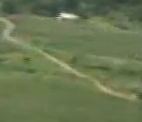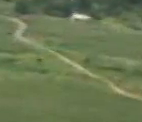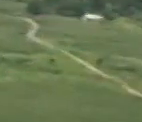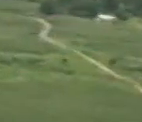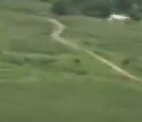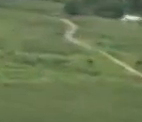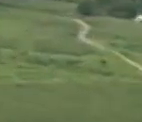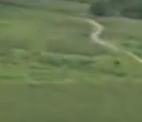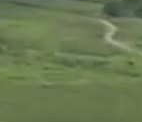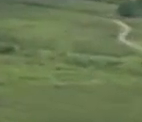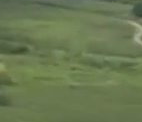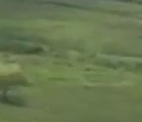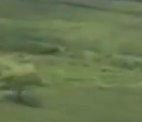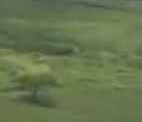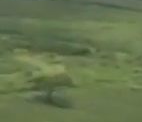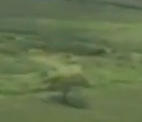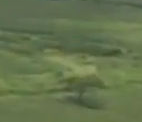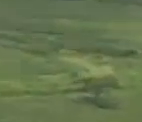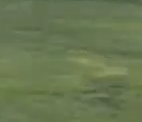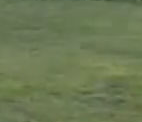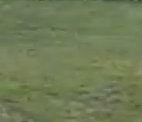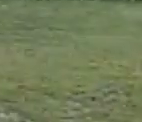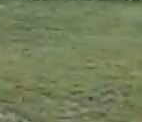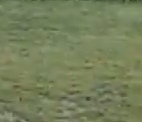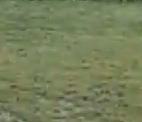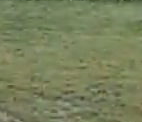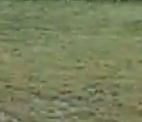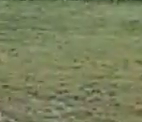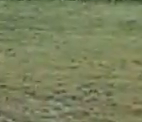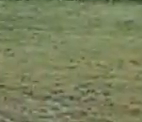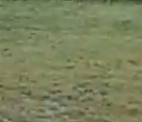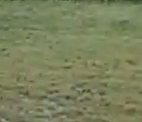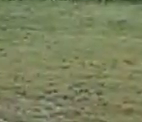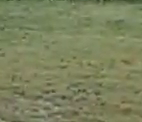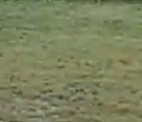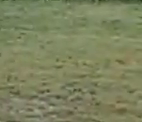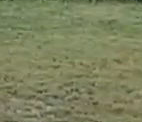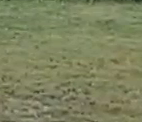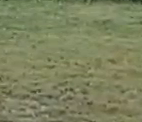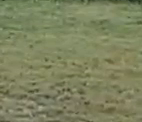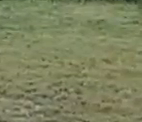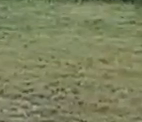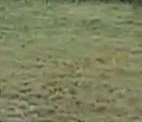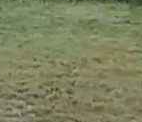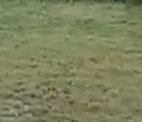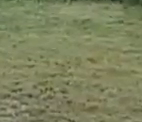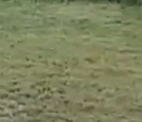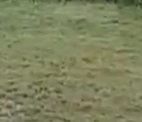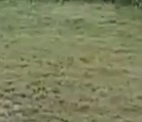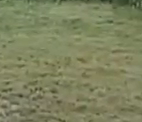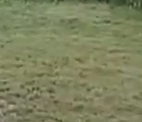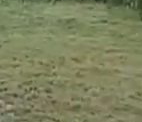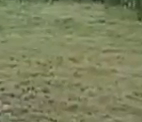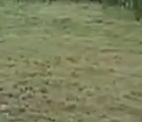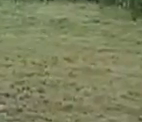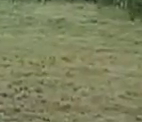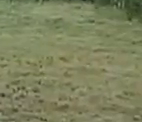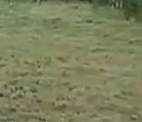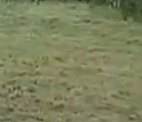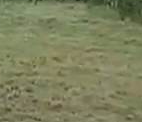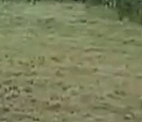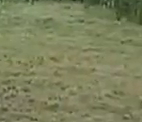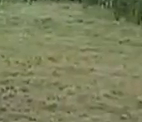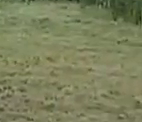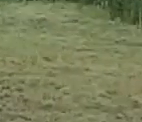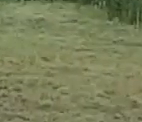Venezuela, Nicolás Maduro Moros, y en compañía de la primera combatiente y diputada a la Asamblea Nacional, doctora Cilia Flores de Maduro, inicia una visita